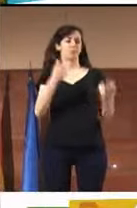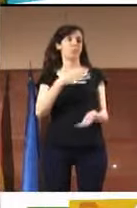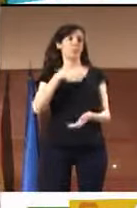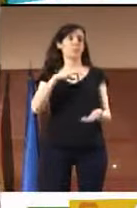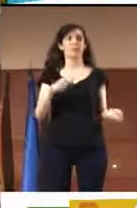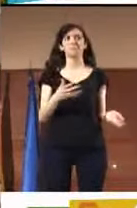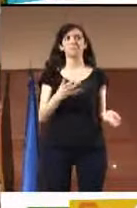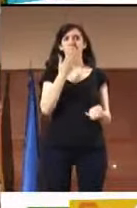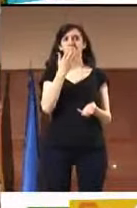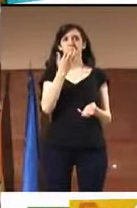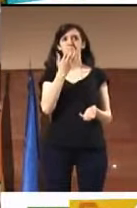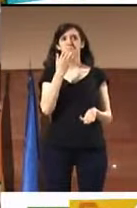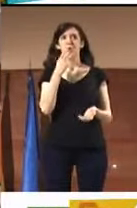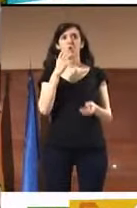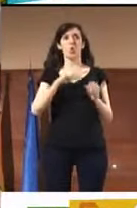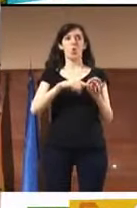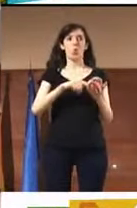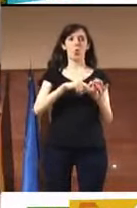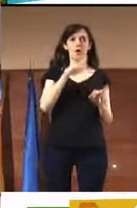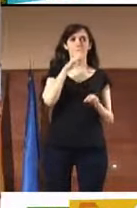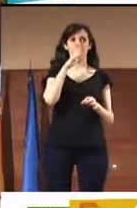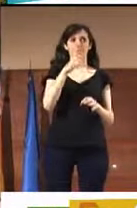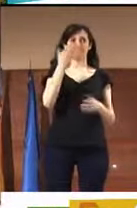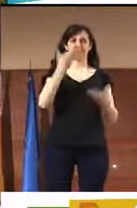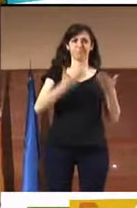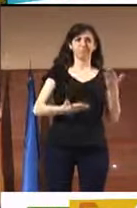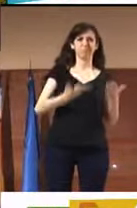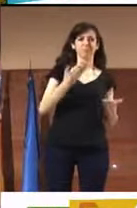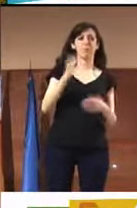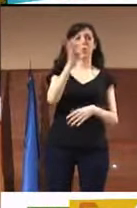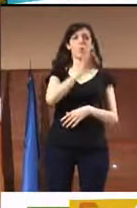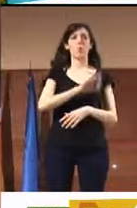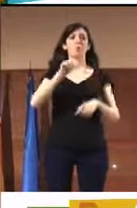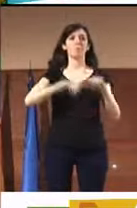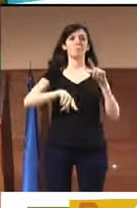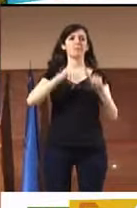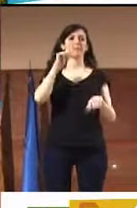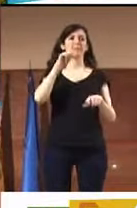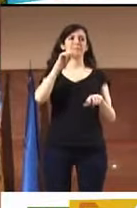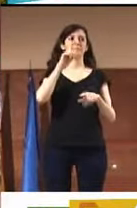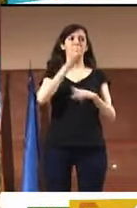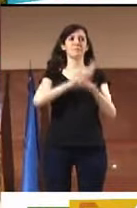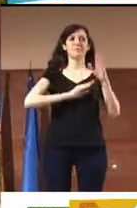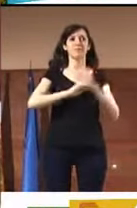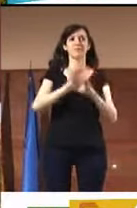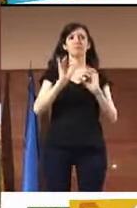ser úlceras por presión o, dependiendo del tipo de patología, y las horas que se estén